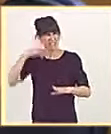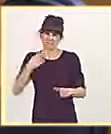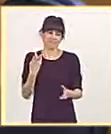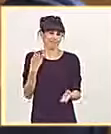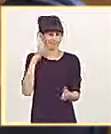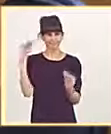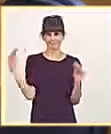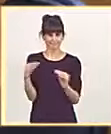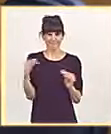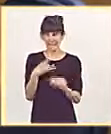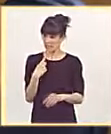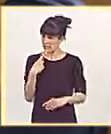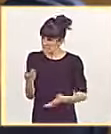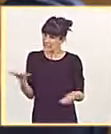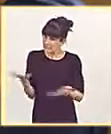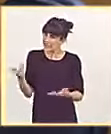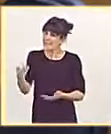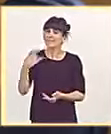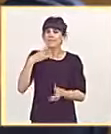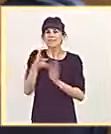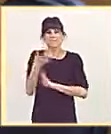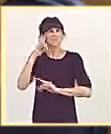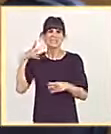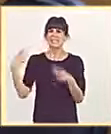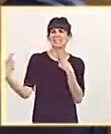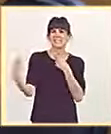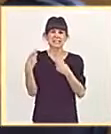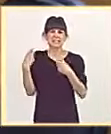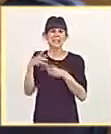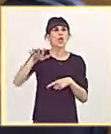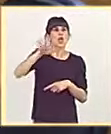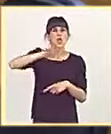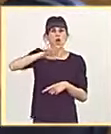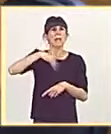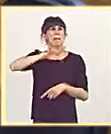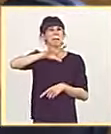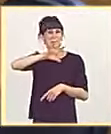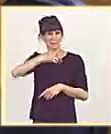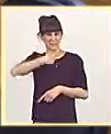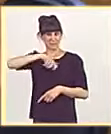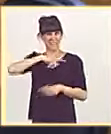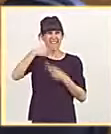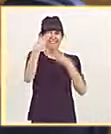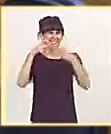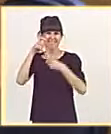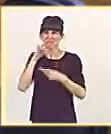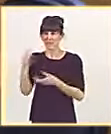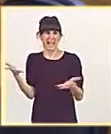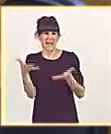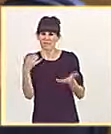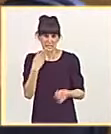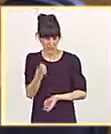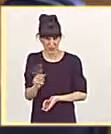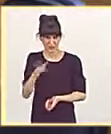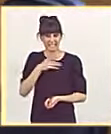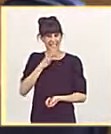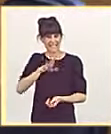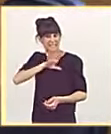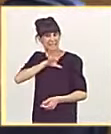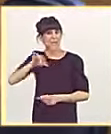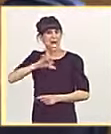además le insto a no llevar al conflicto entre las regiones de nuestro país. Si en este momento hay que ayudar a una comunidad autónoma,